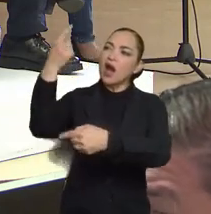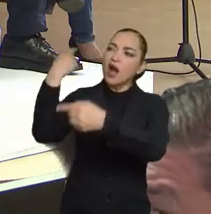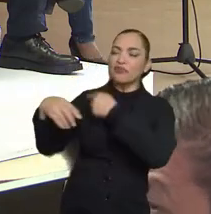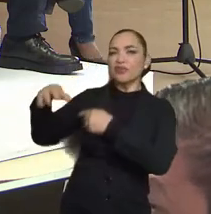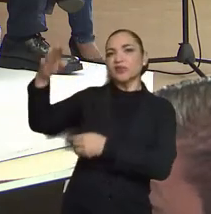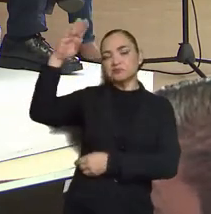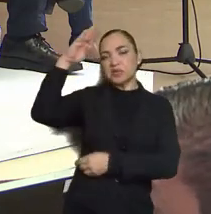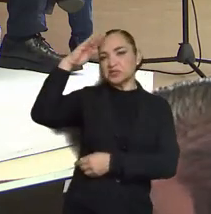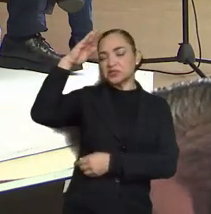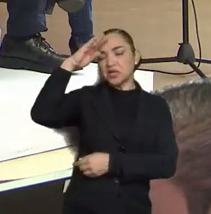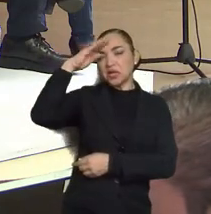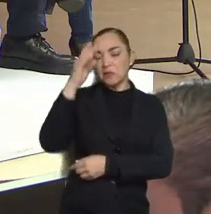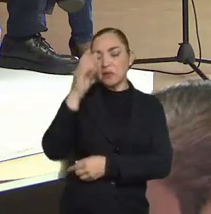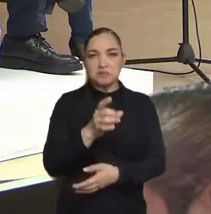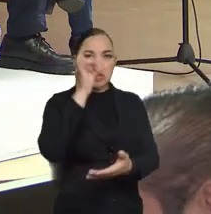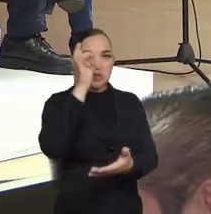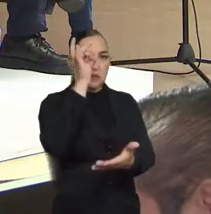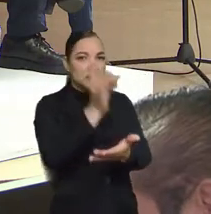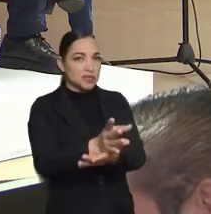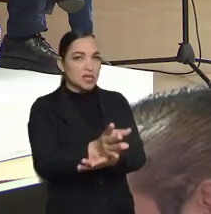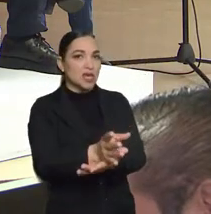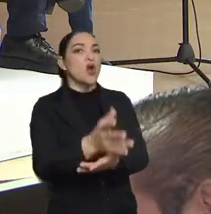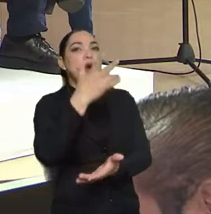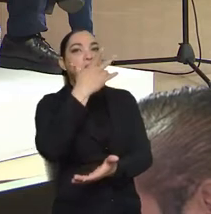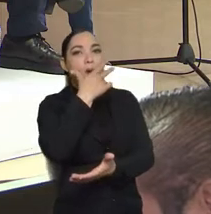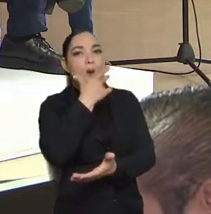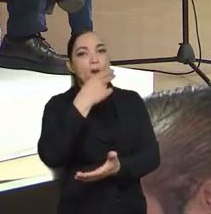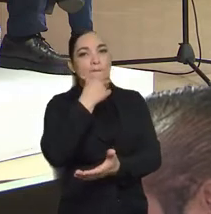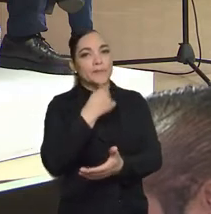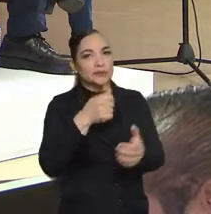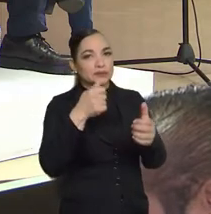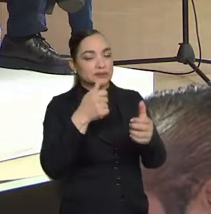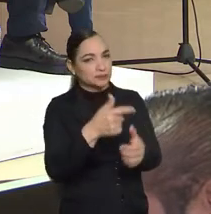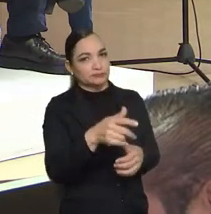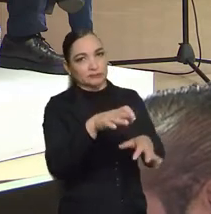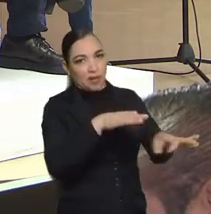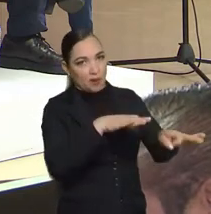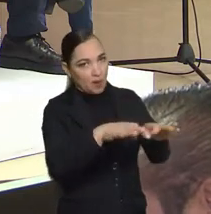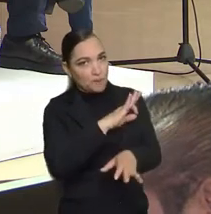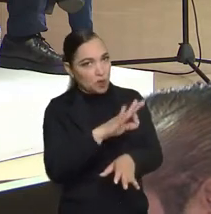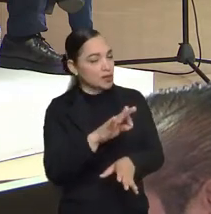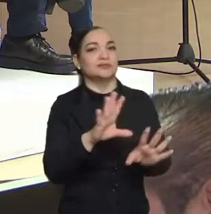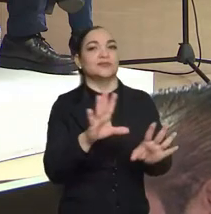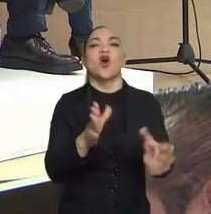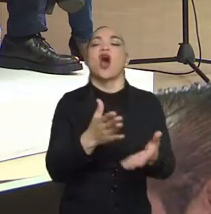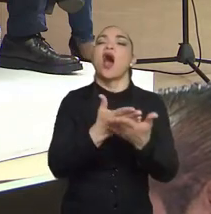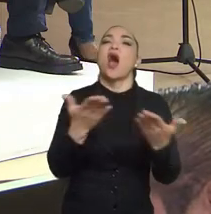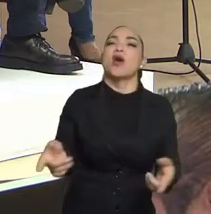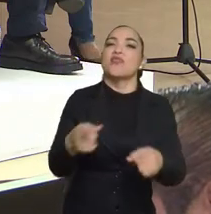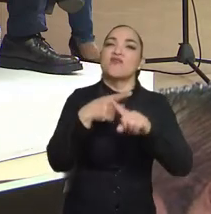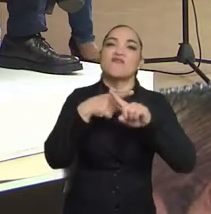hombres en acuacultura, y es una empresaria bastante destacada en Sinaloa,